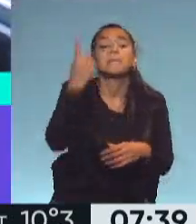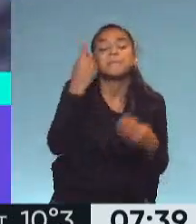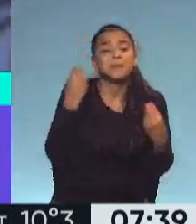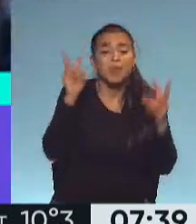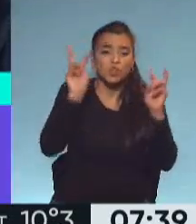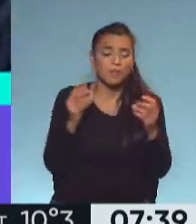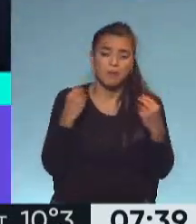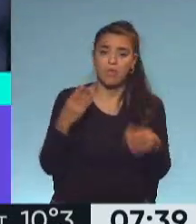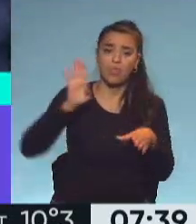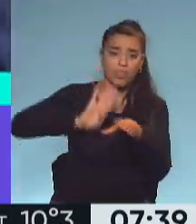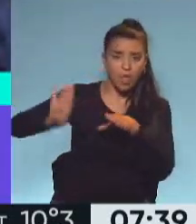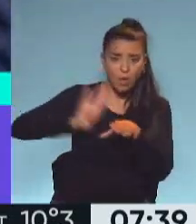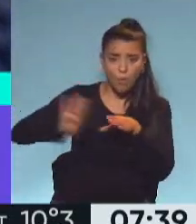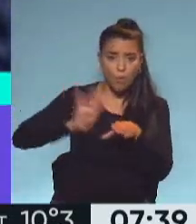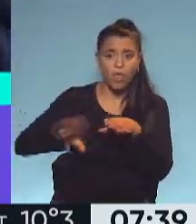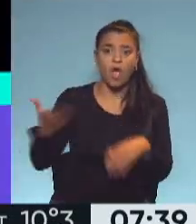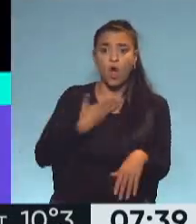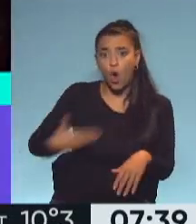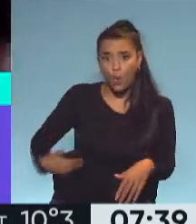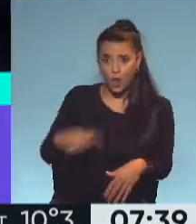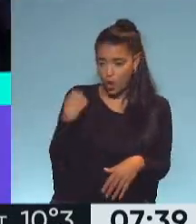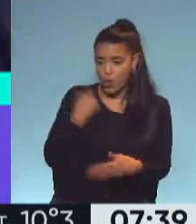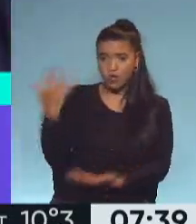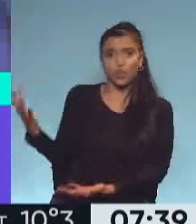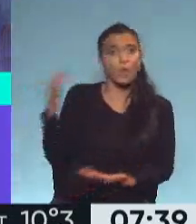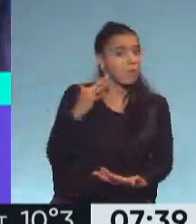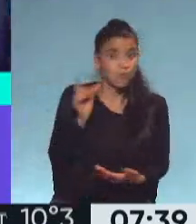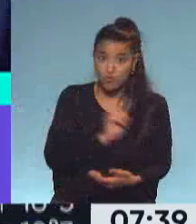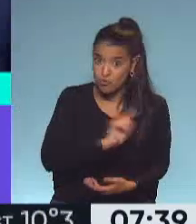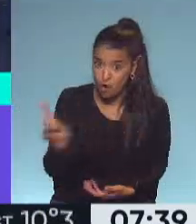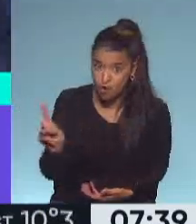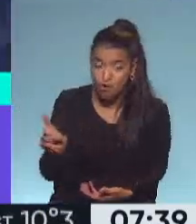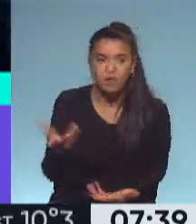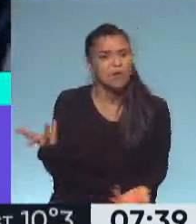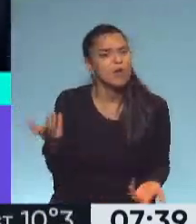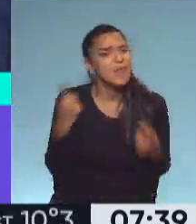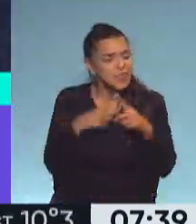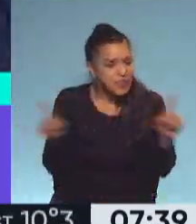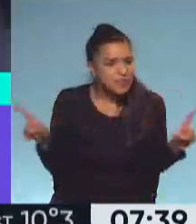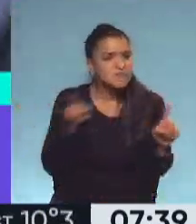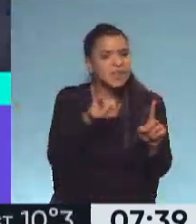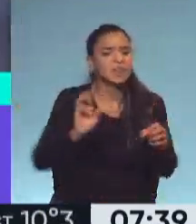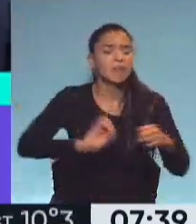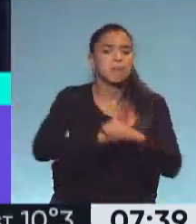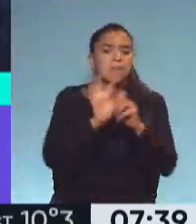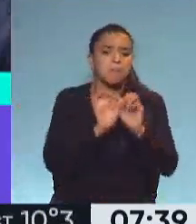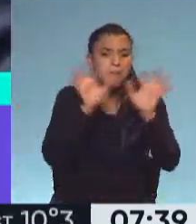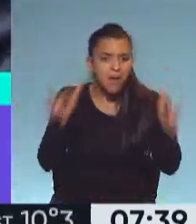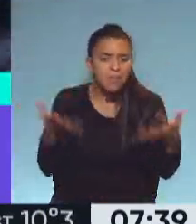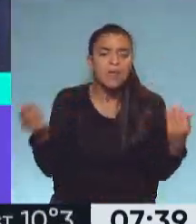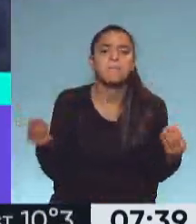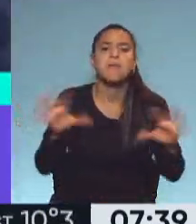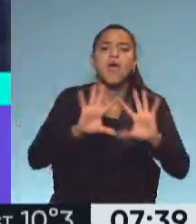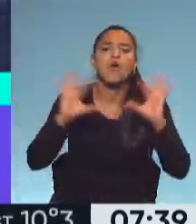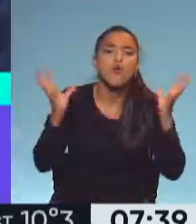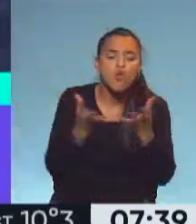que no contrajo nuestro gobierno y que sería muy distinto encarar una pandemia a nivel